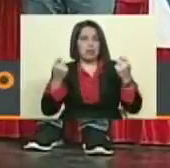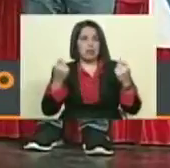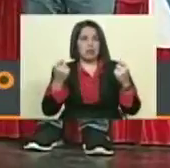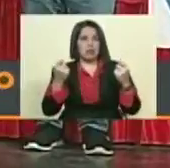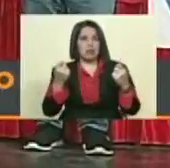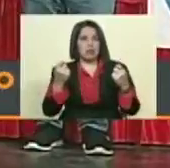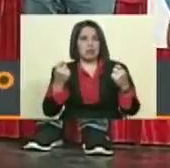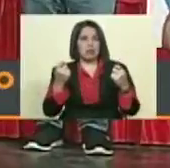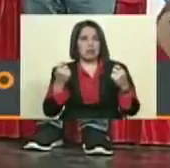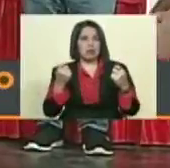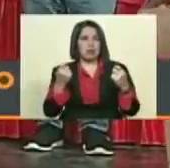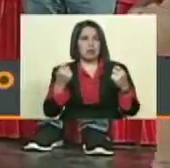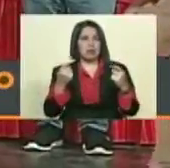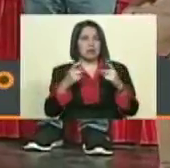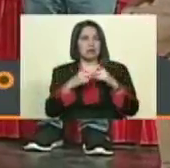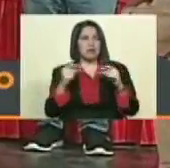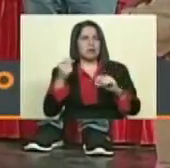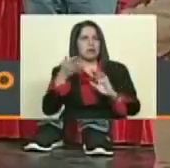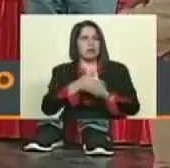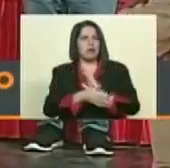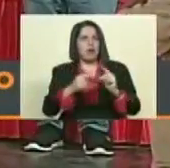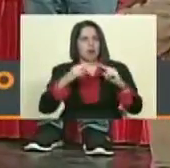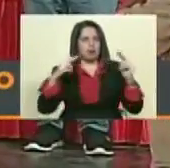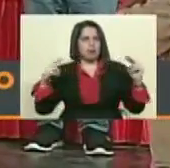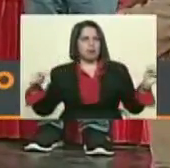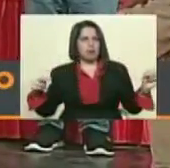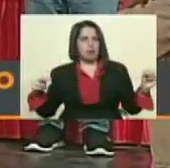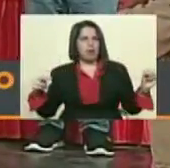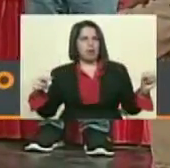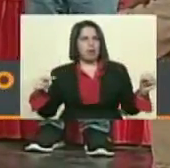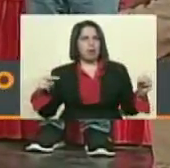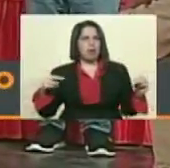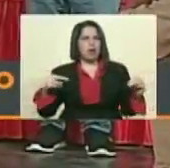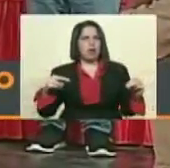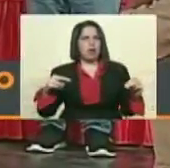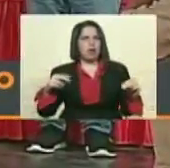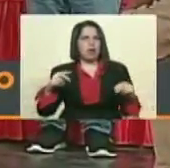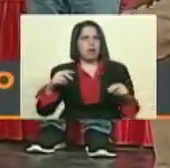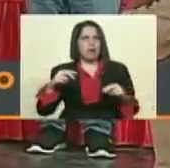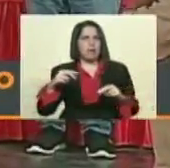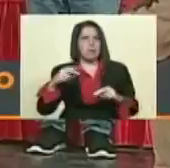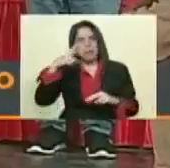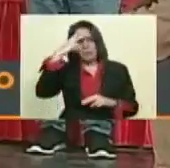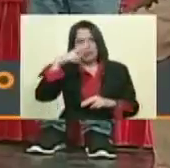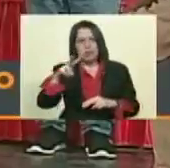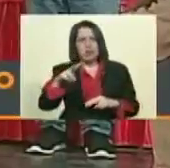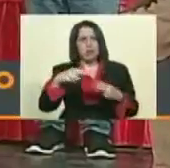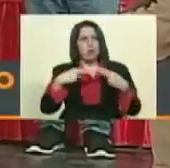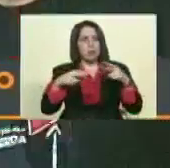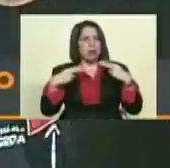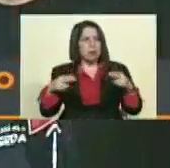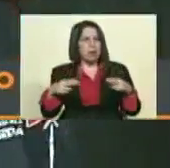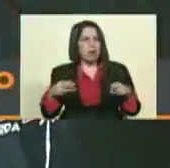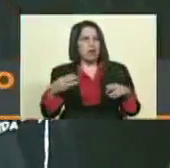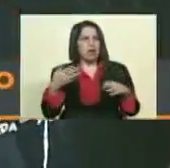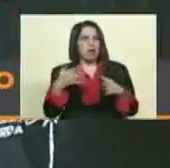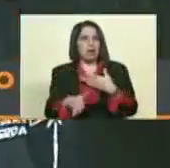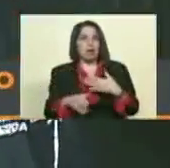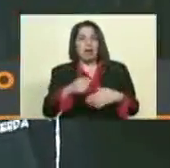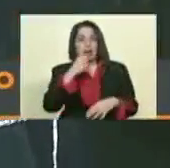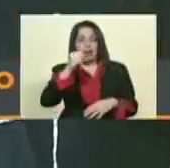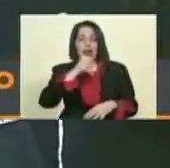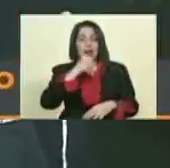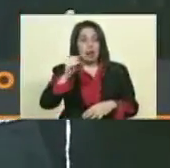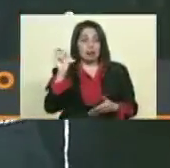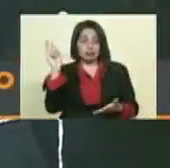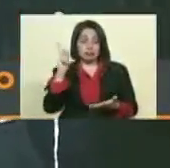Nicaragua, Honduras, Guatemala, México, Panamá, el canto de los guaraguaos. Y desde